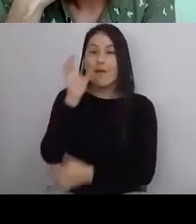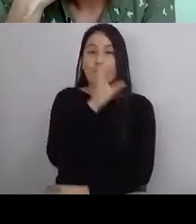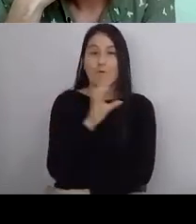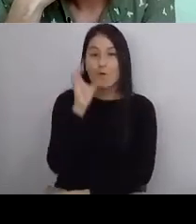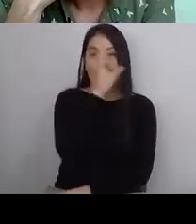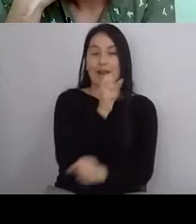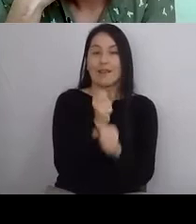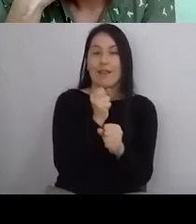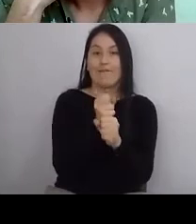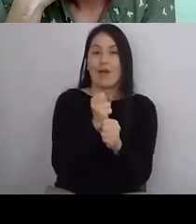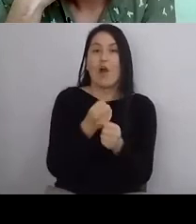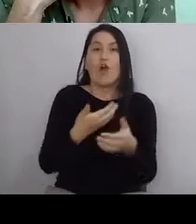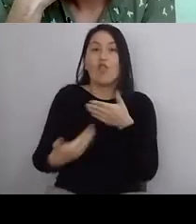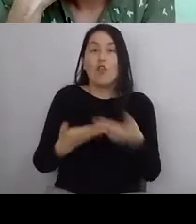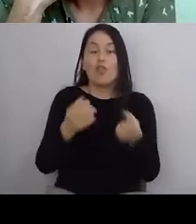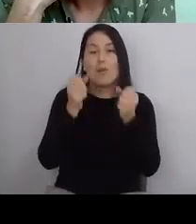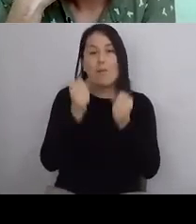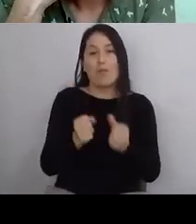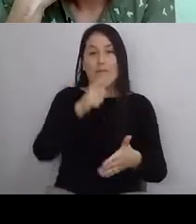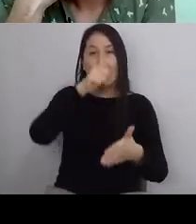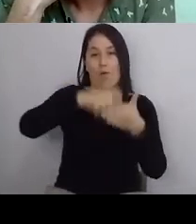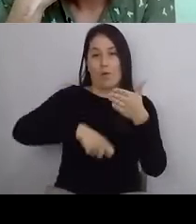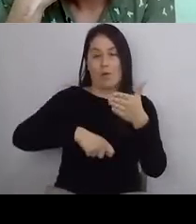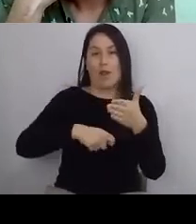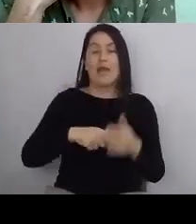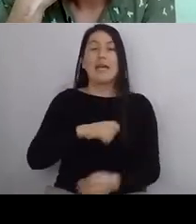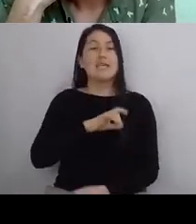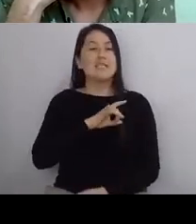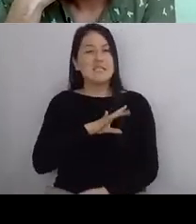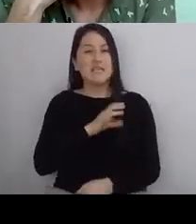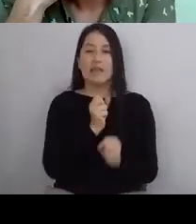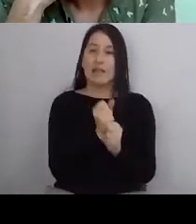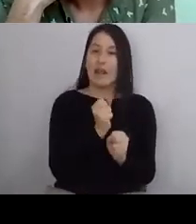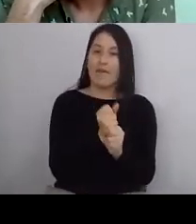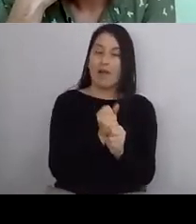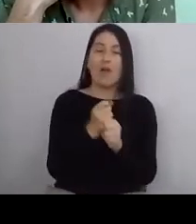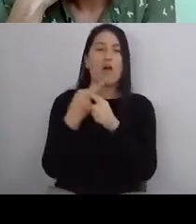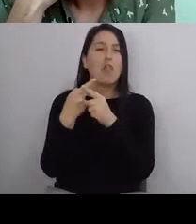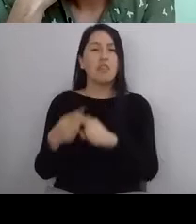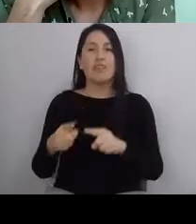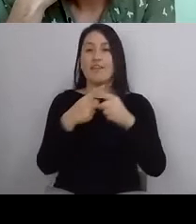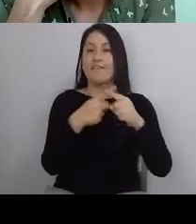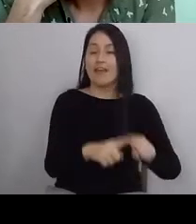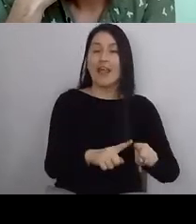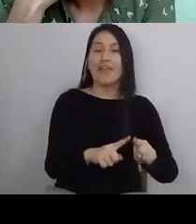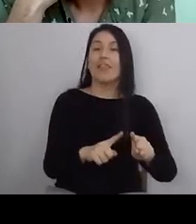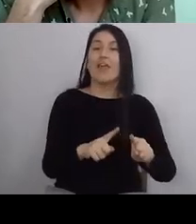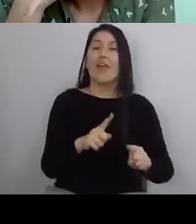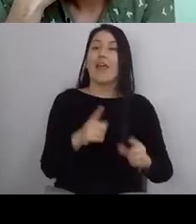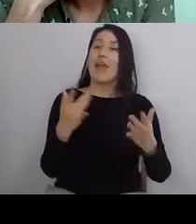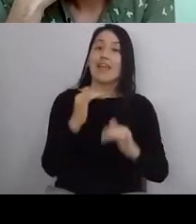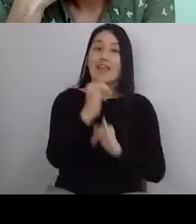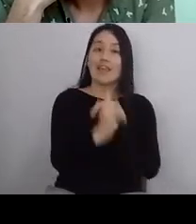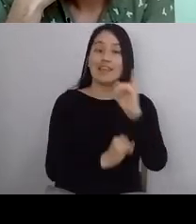a dónde podríamos postular. Hablamos de Chile Trabajos, hablamos de distintas plataformas donde podríamos